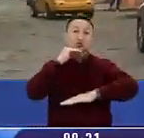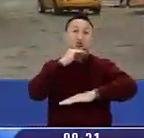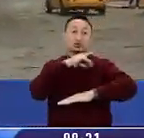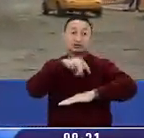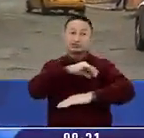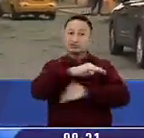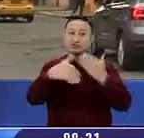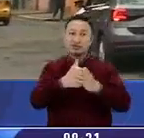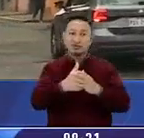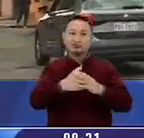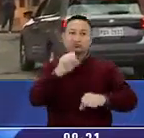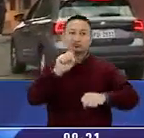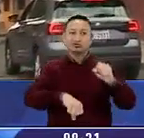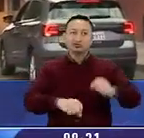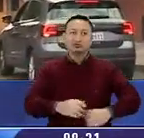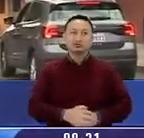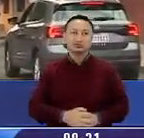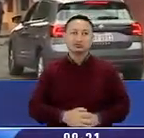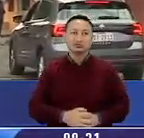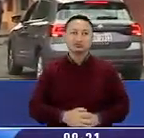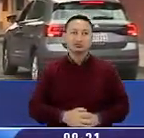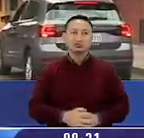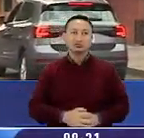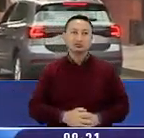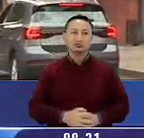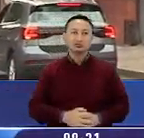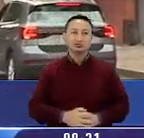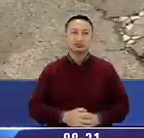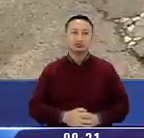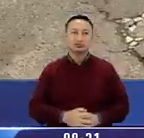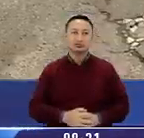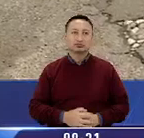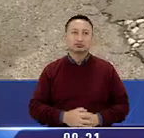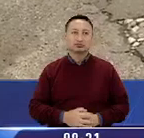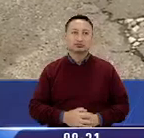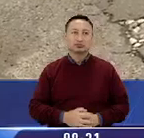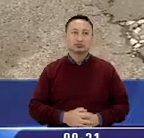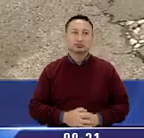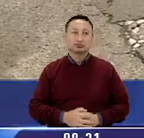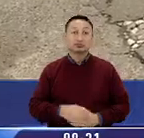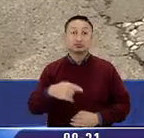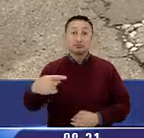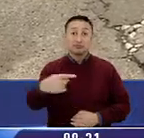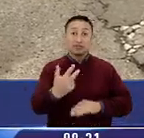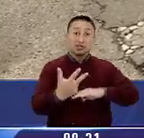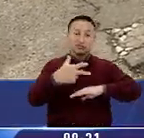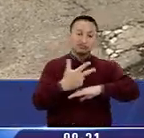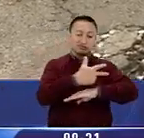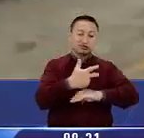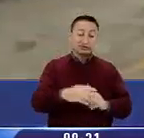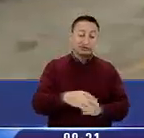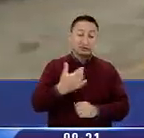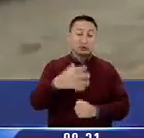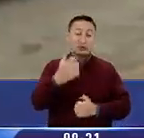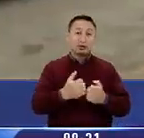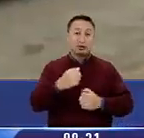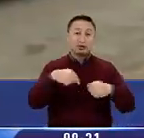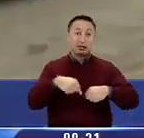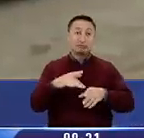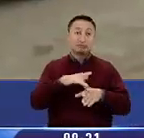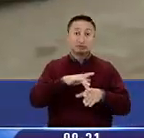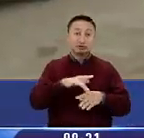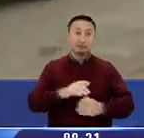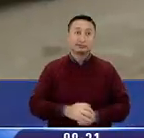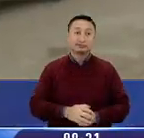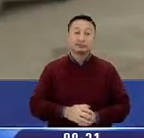está un desastre, todo está acabado. Además de los orificios, la inseguridad es otro factor de riesgo en la zona,